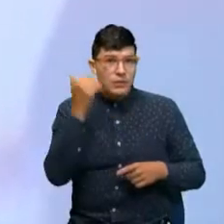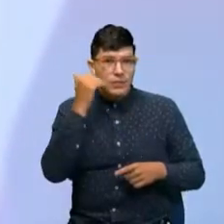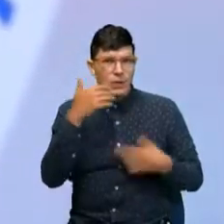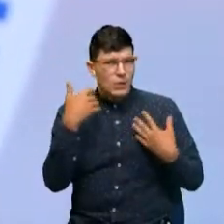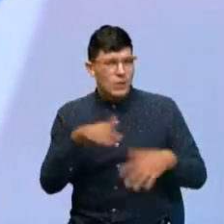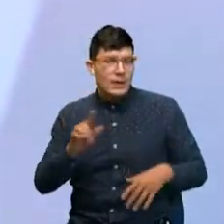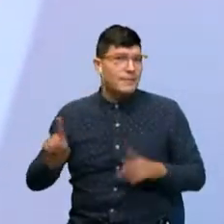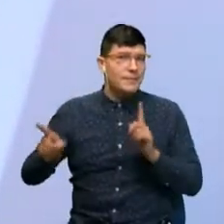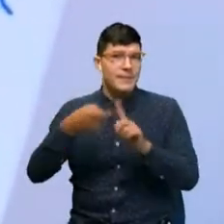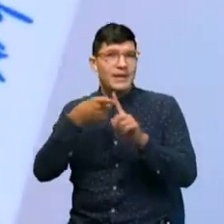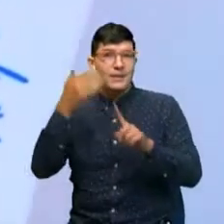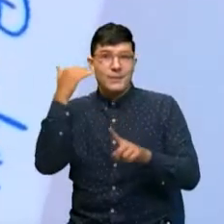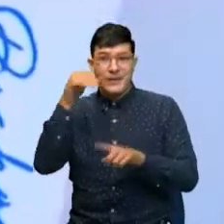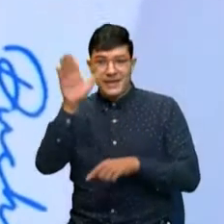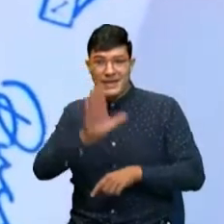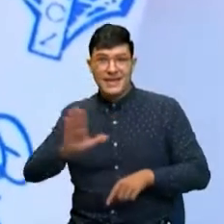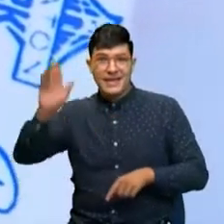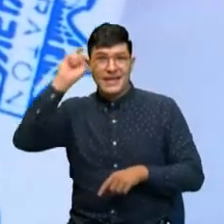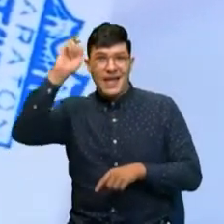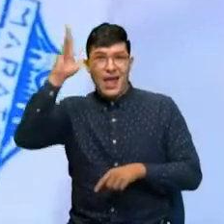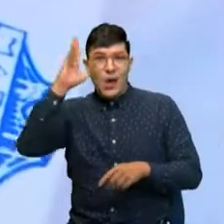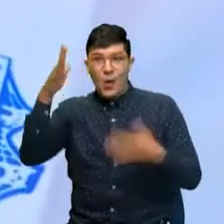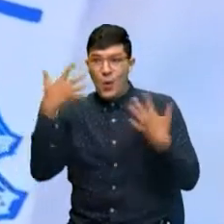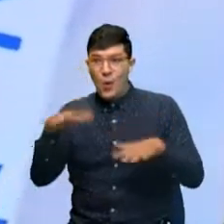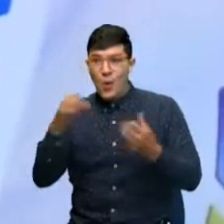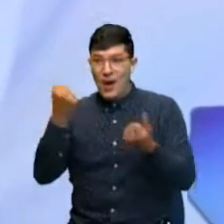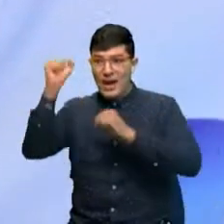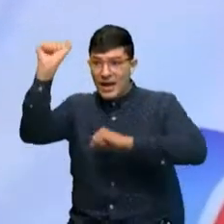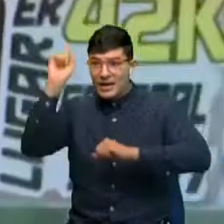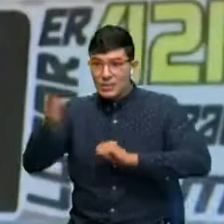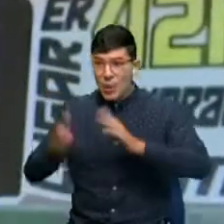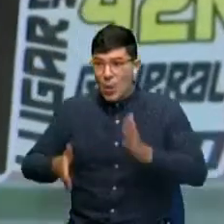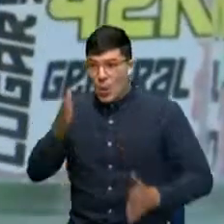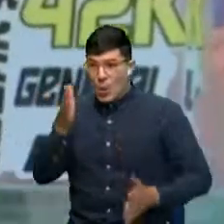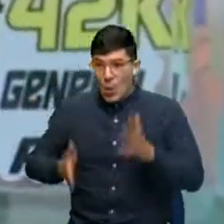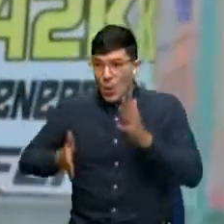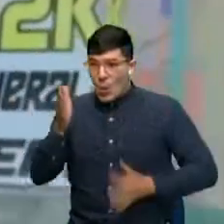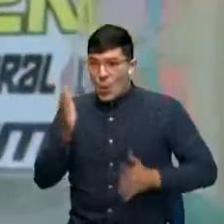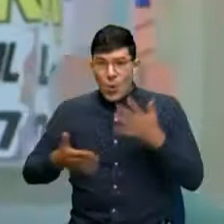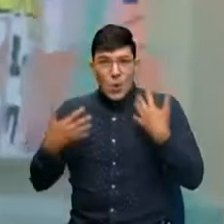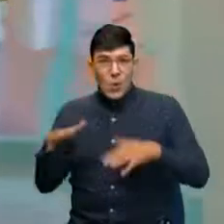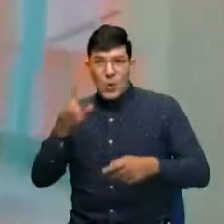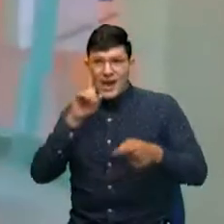en la primera mujer de Norte de Santander que logra ganar una maratón. Sus